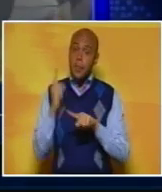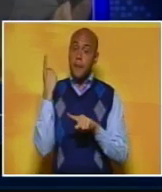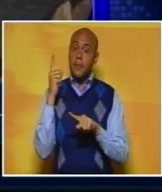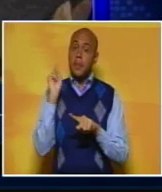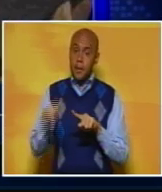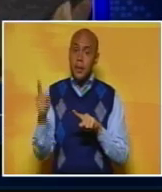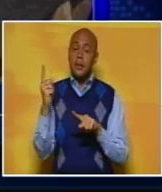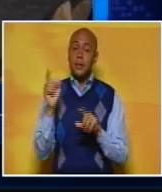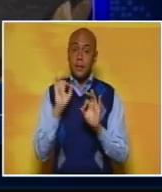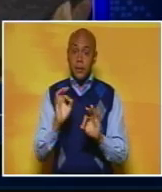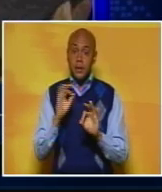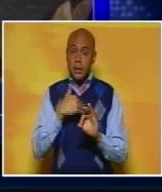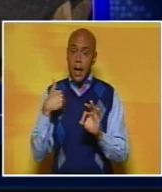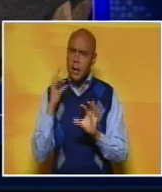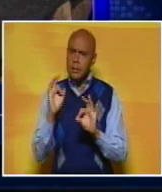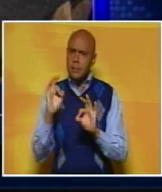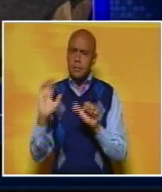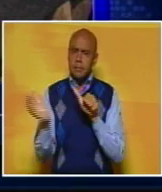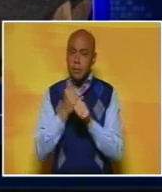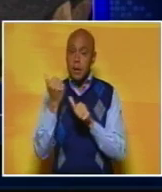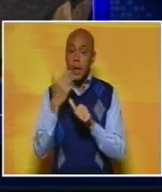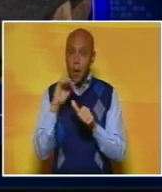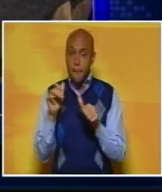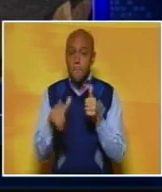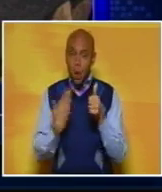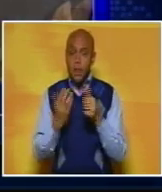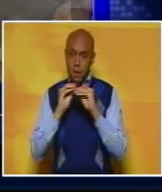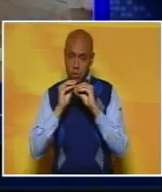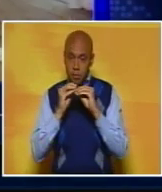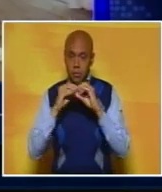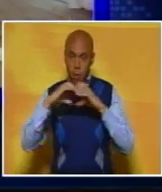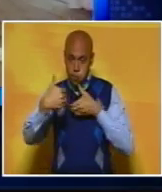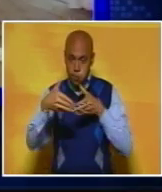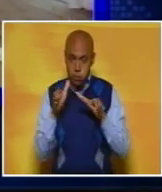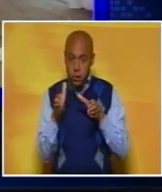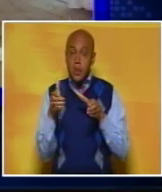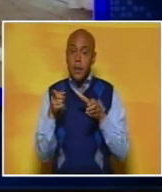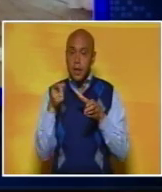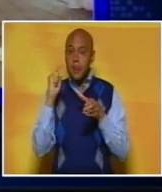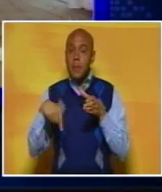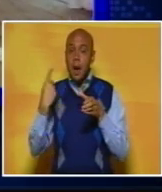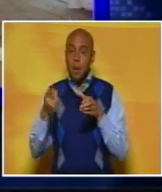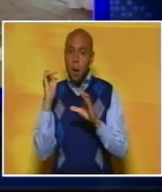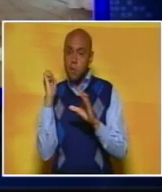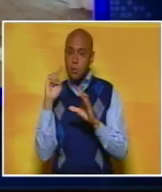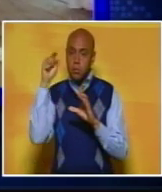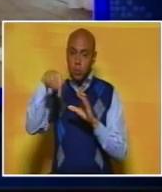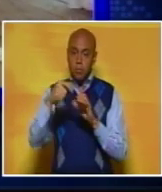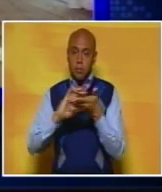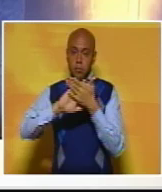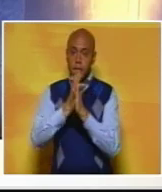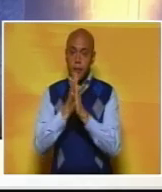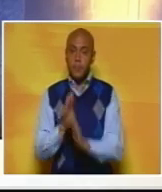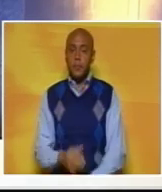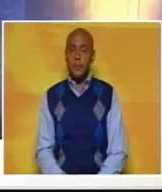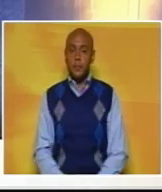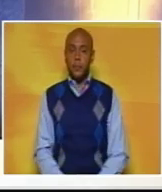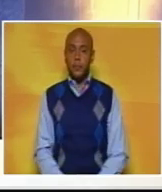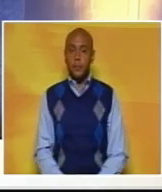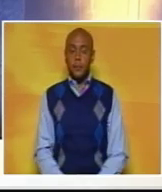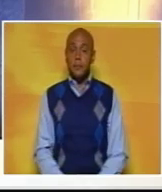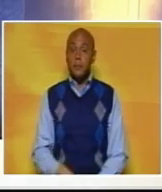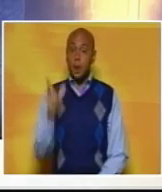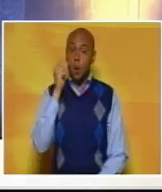demás implementos para el procesamiento de sustancias ilícitas, y luego procedieron a destruir el campamento.